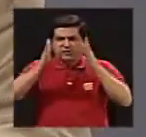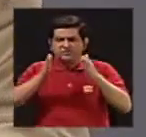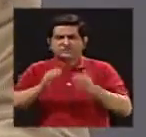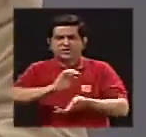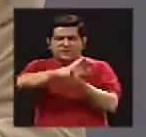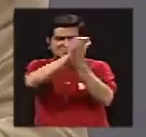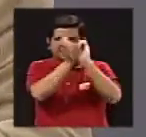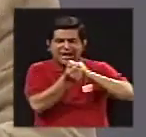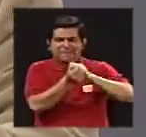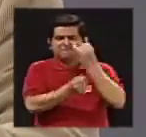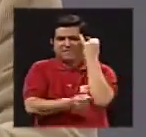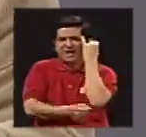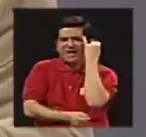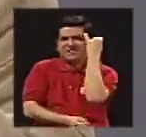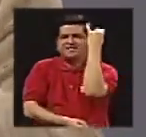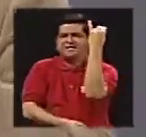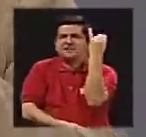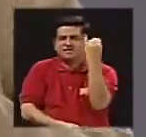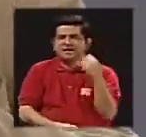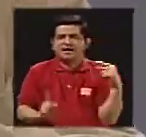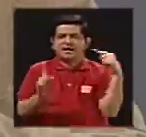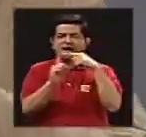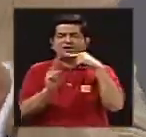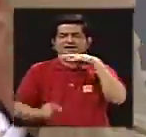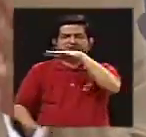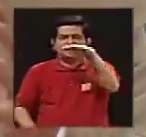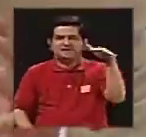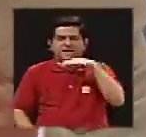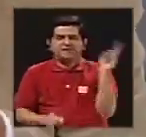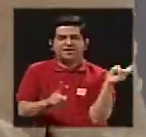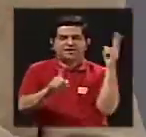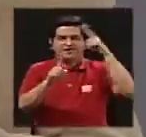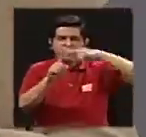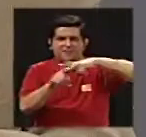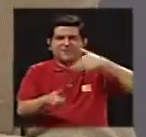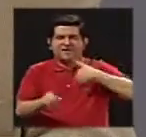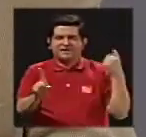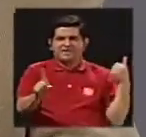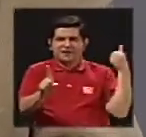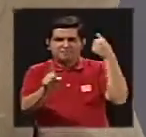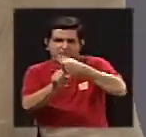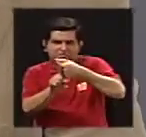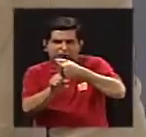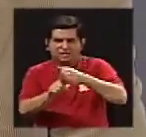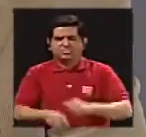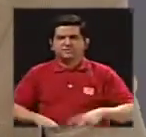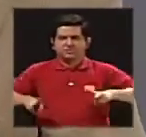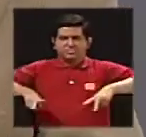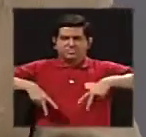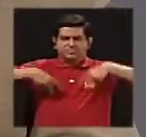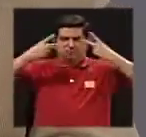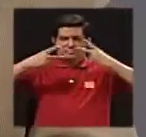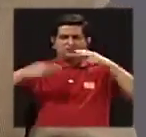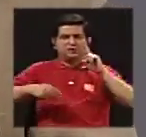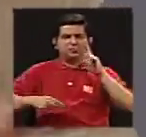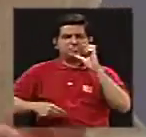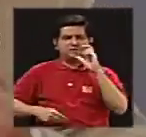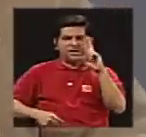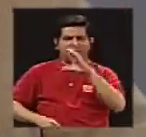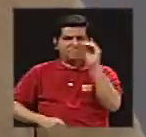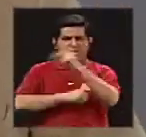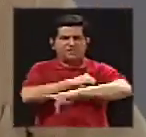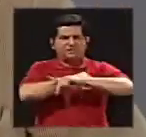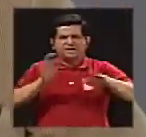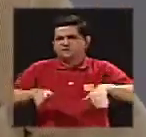idea a una realidad que se aplica y que tiene Impacto en la vida de la ucr y en la vida del